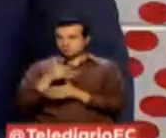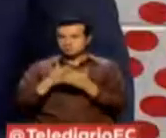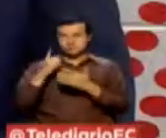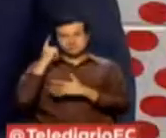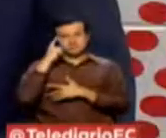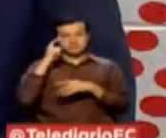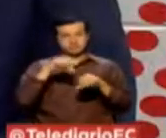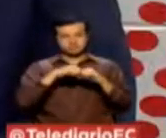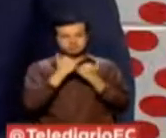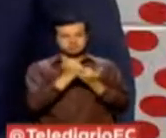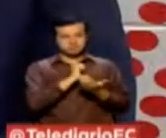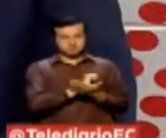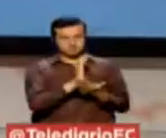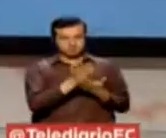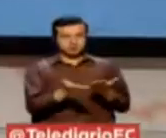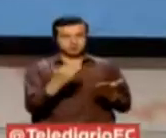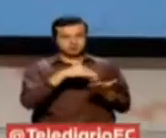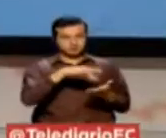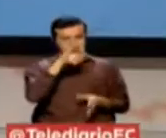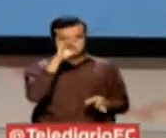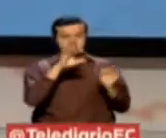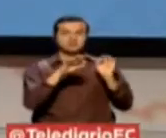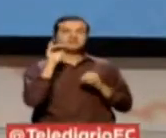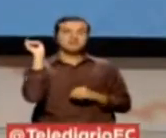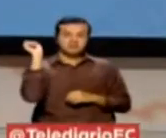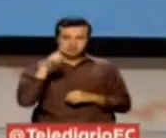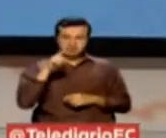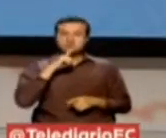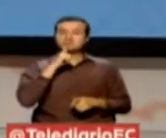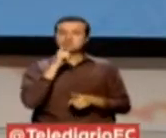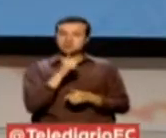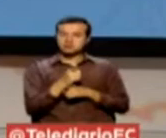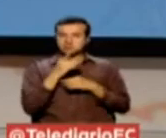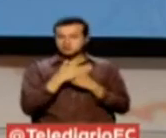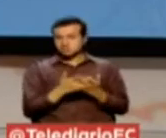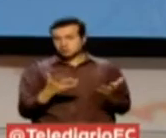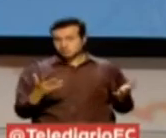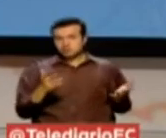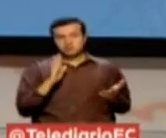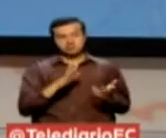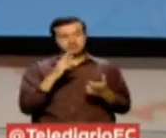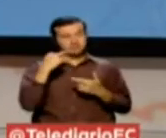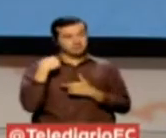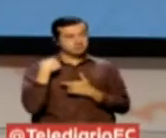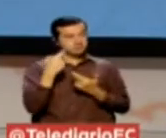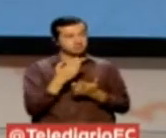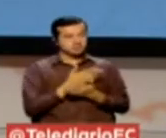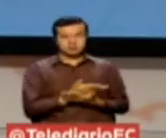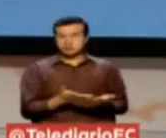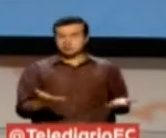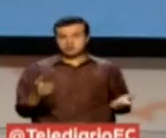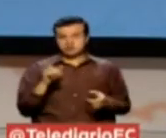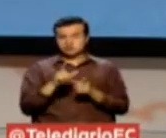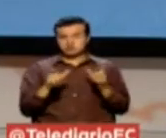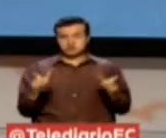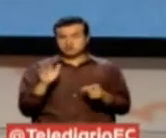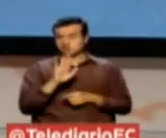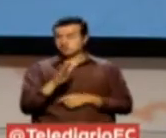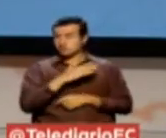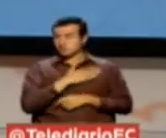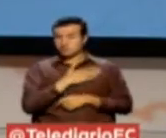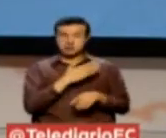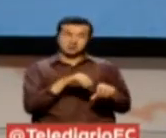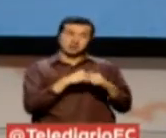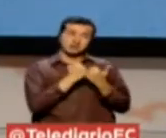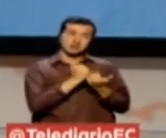Asamblea volver a elegir a los...? Debería volver a elegir, esa sería su función, pero claro, la gente tampoco confía mucho